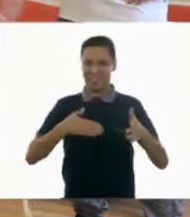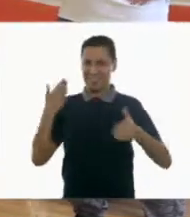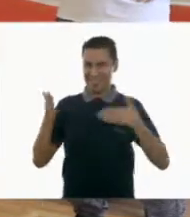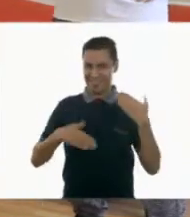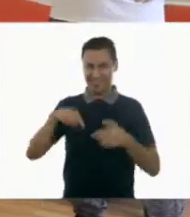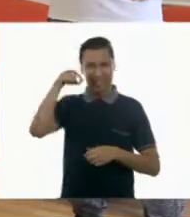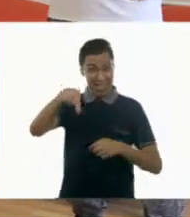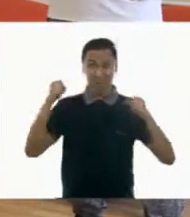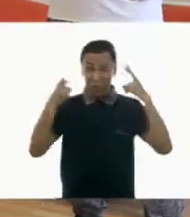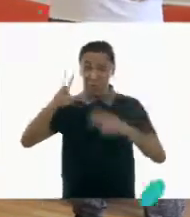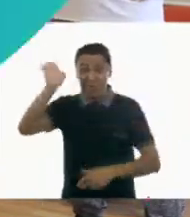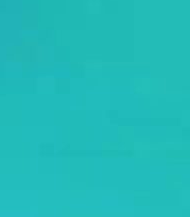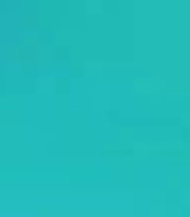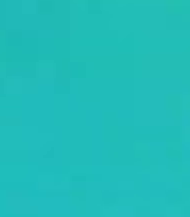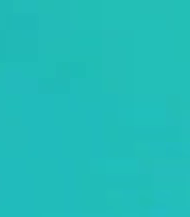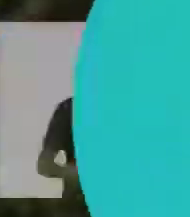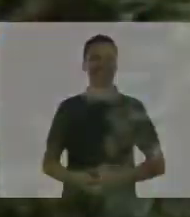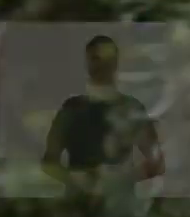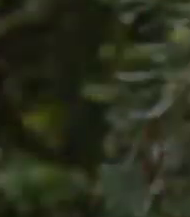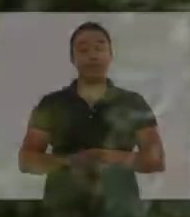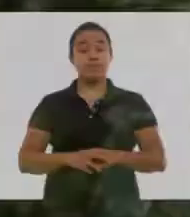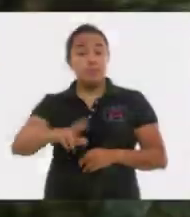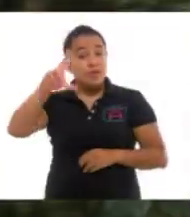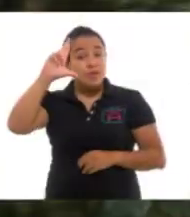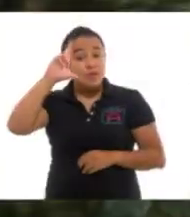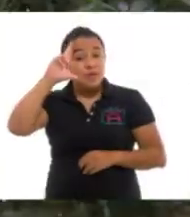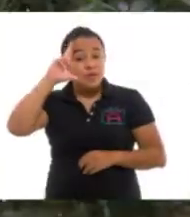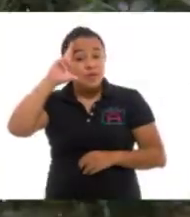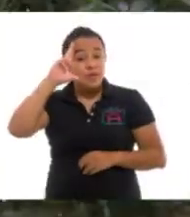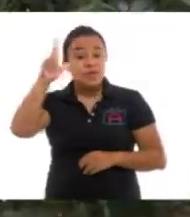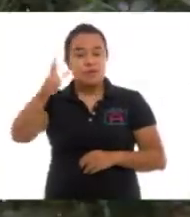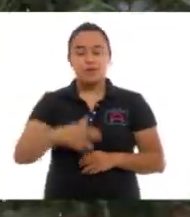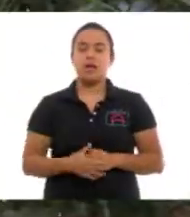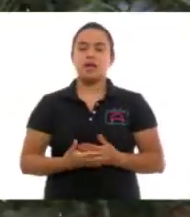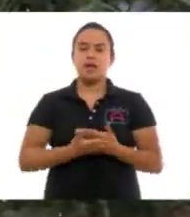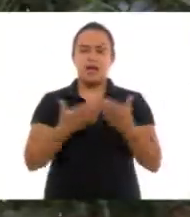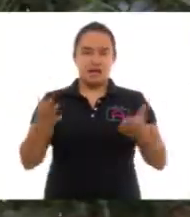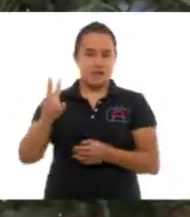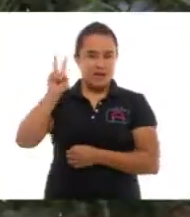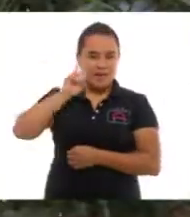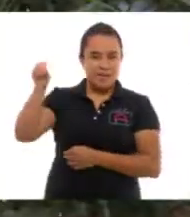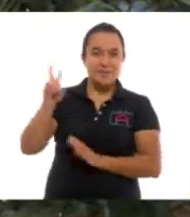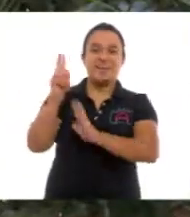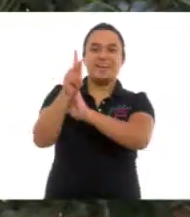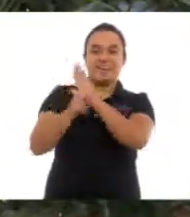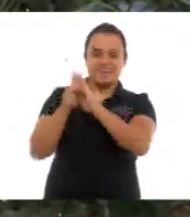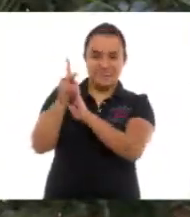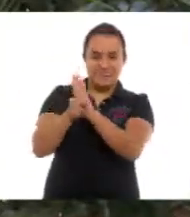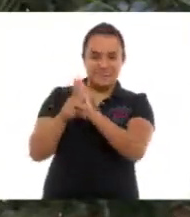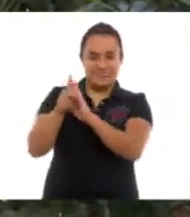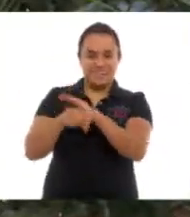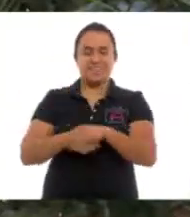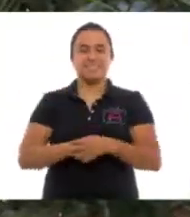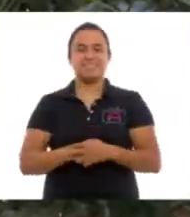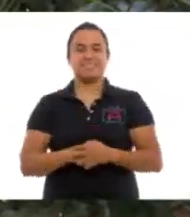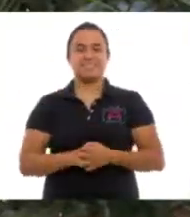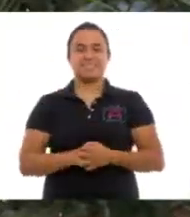cápsula. ¡Adiós! ¡Adiós! ¡Hola! ¡Vamos a ver el siguiente video!